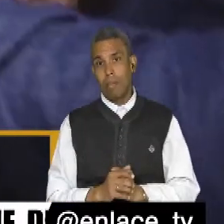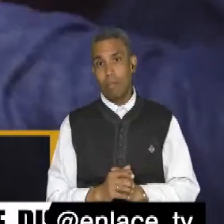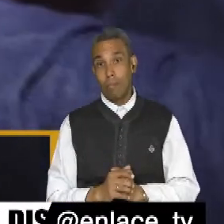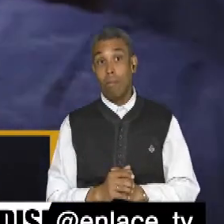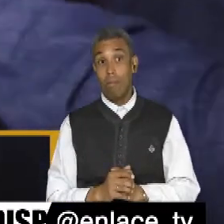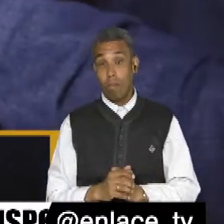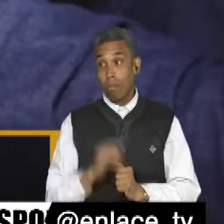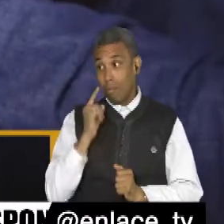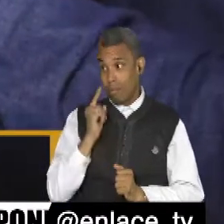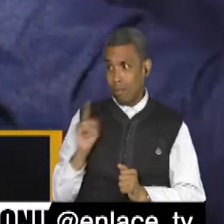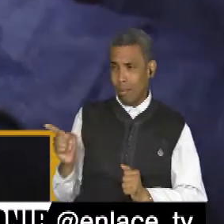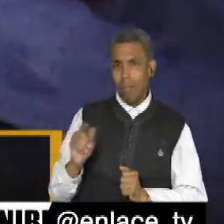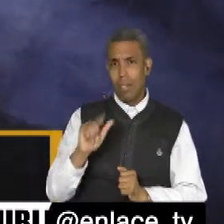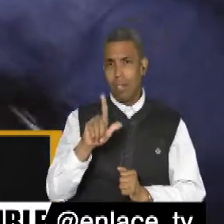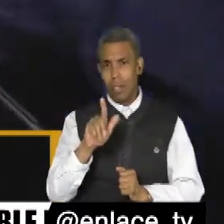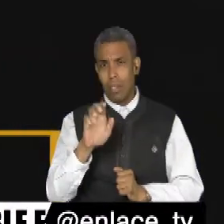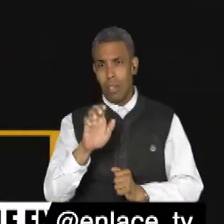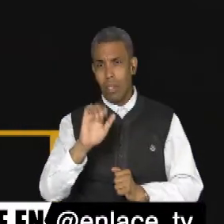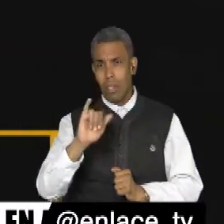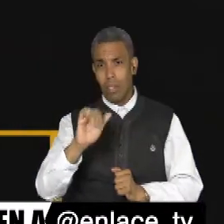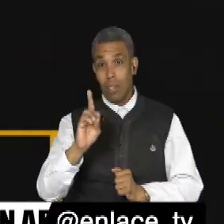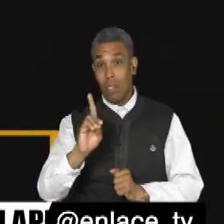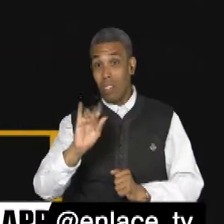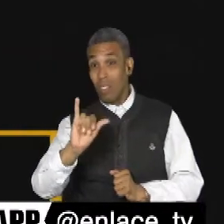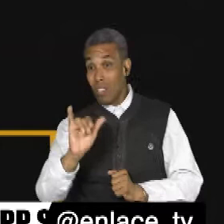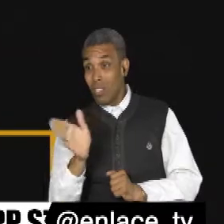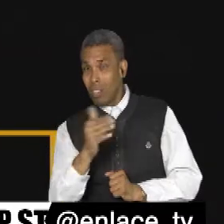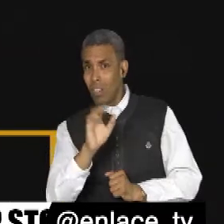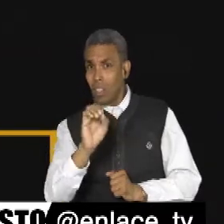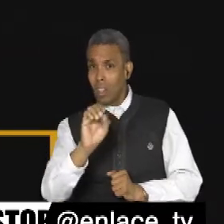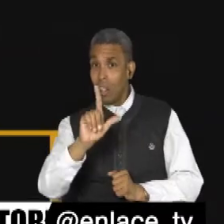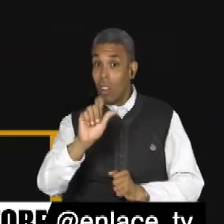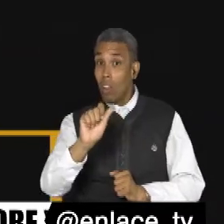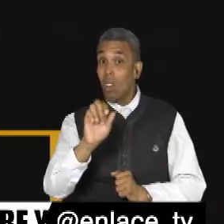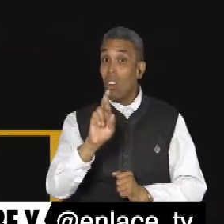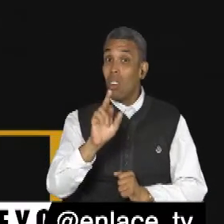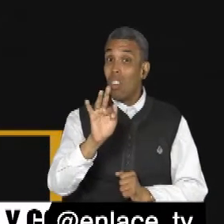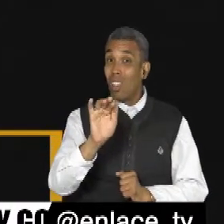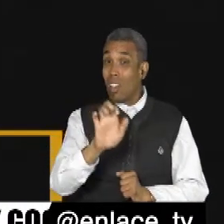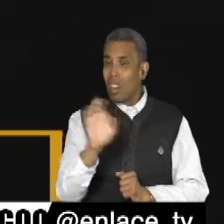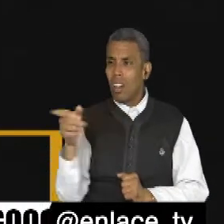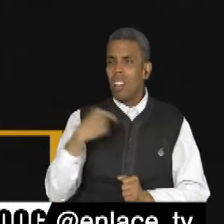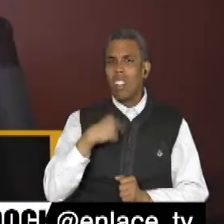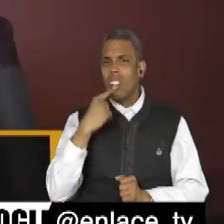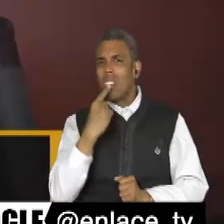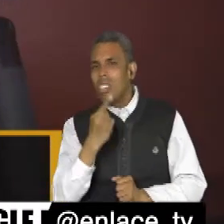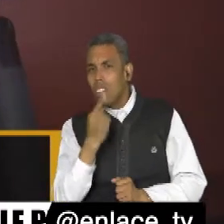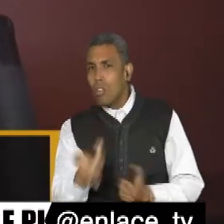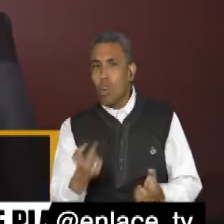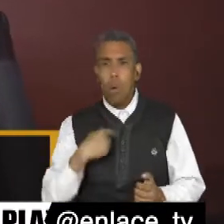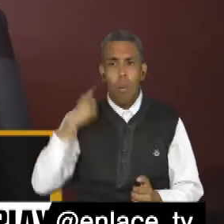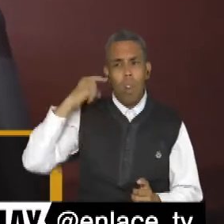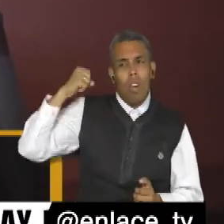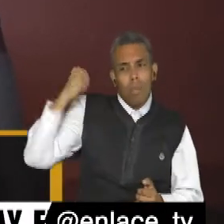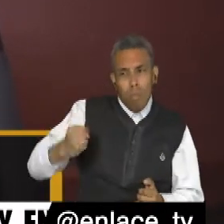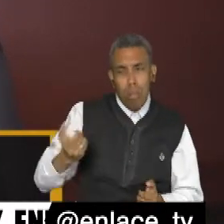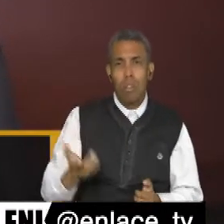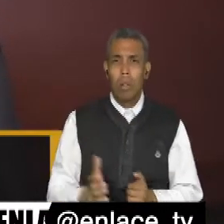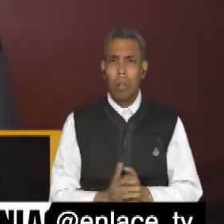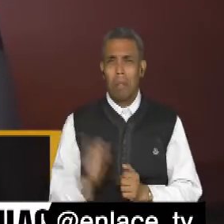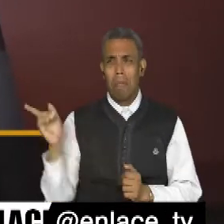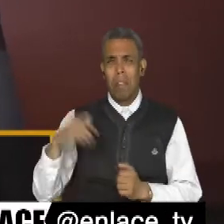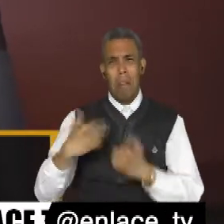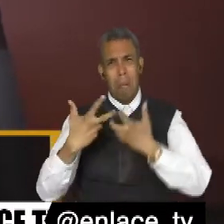Olarte, funcionaria de la Secretaría de Medio Ambiente, las principales fuentes de contaminación acústica del medio ambiente son los equipos industriales,